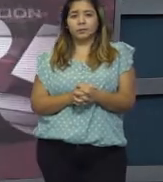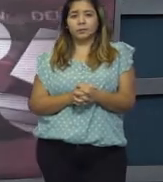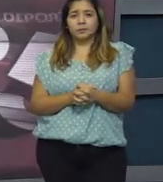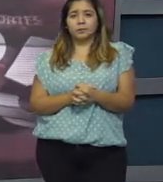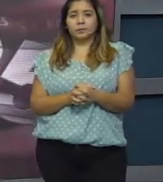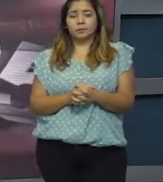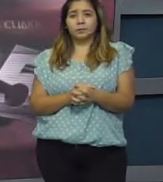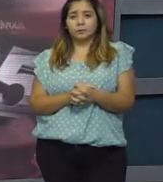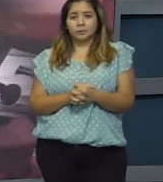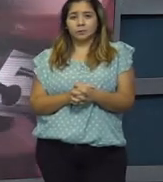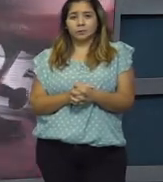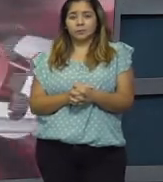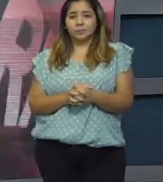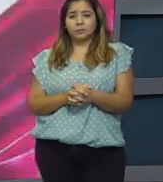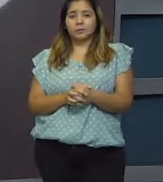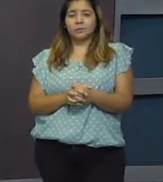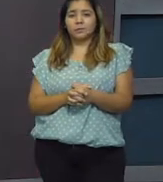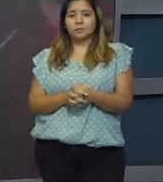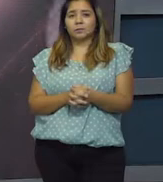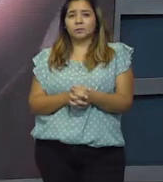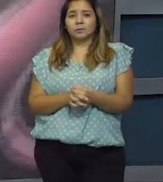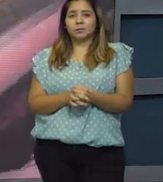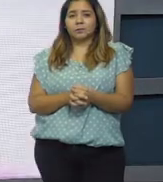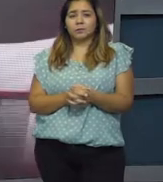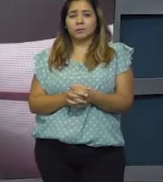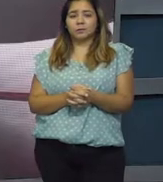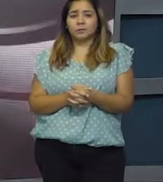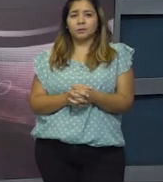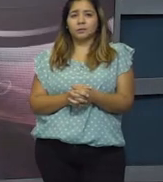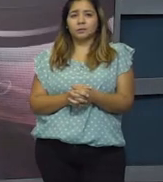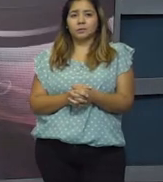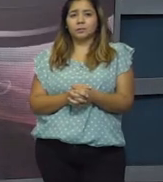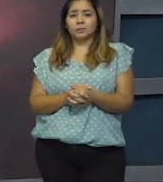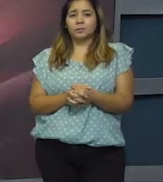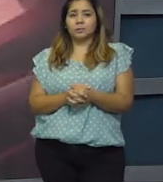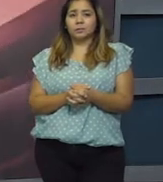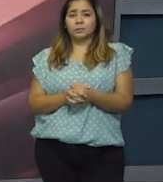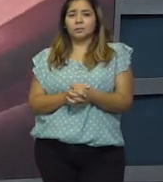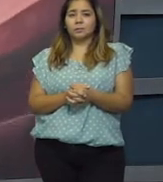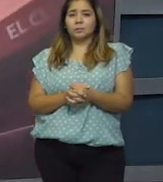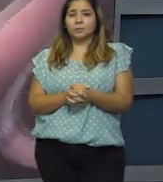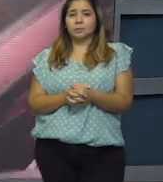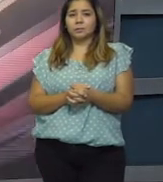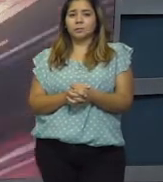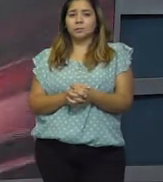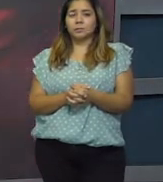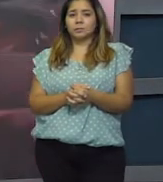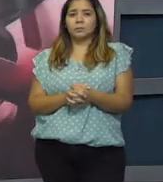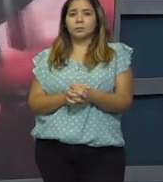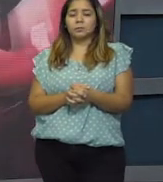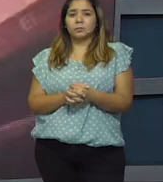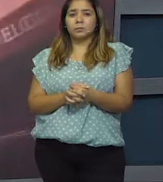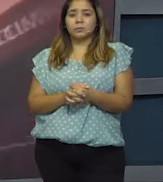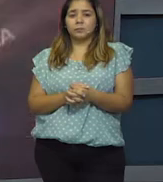ha sido un fin de semana muy bueno desde el punto de vista económico. No puedo calcular en este momento cuánto puede haber gastado promedio